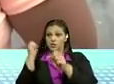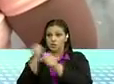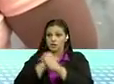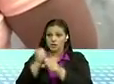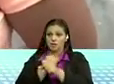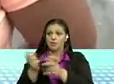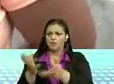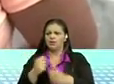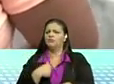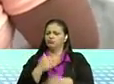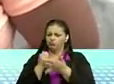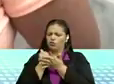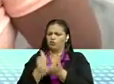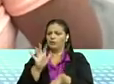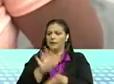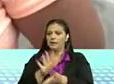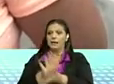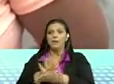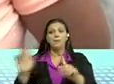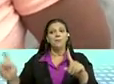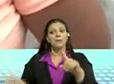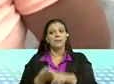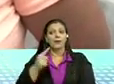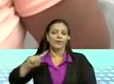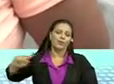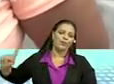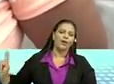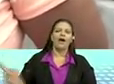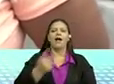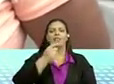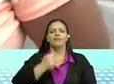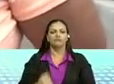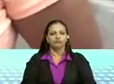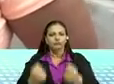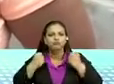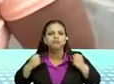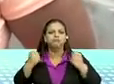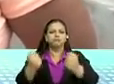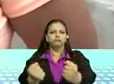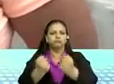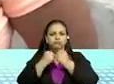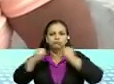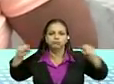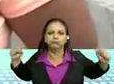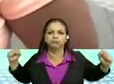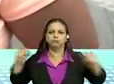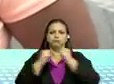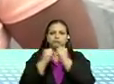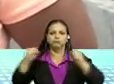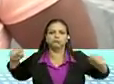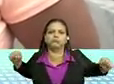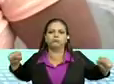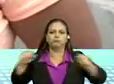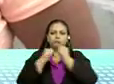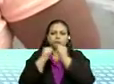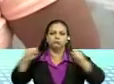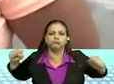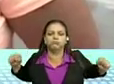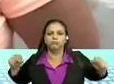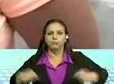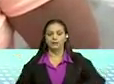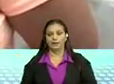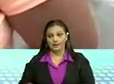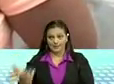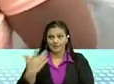hacer ejercicio, ándate a los gimnasios. Por eso se ponen así. ¿A ti te mandaron, no? Come poco porque ya necesitan